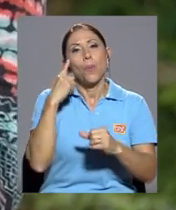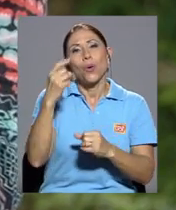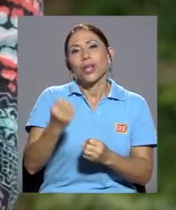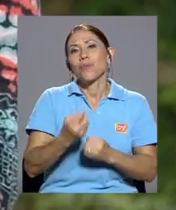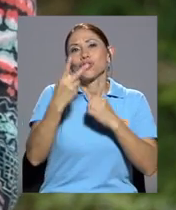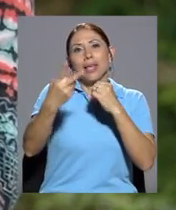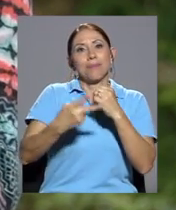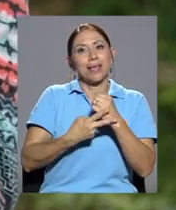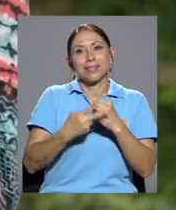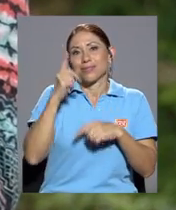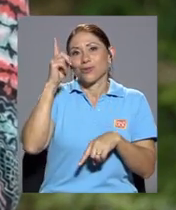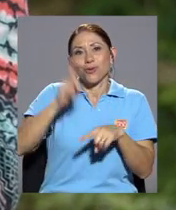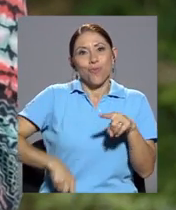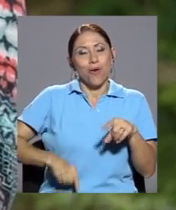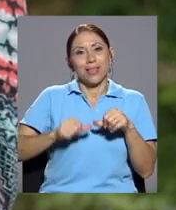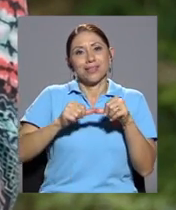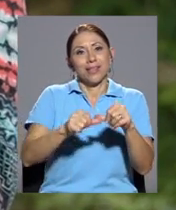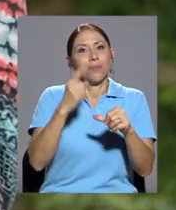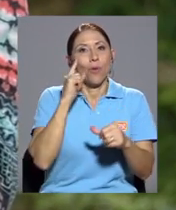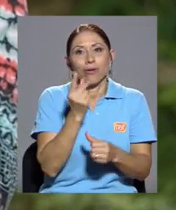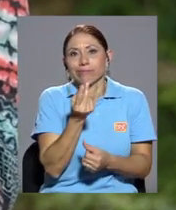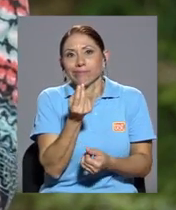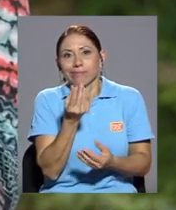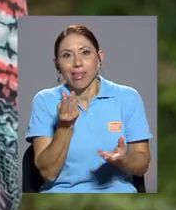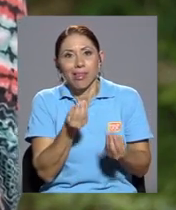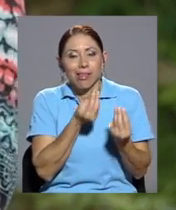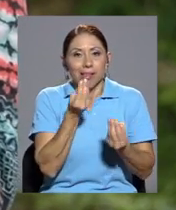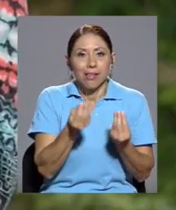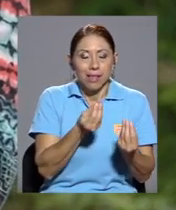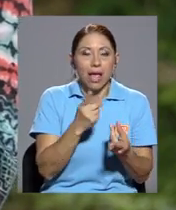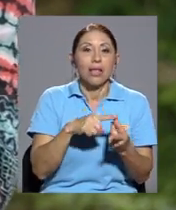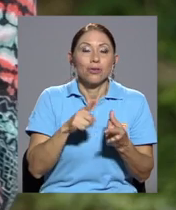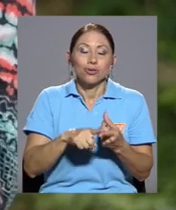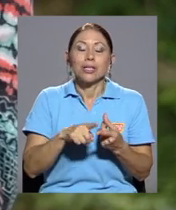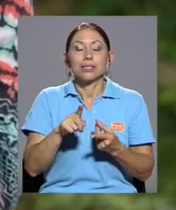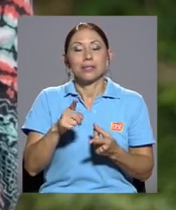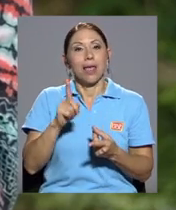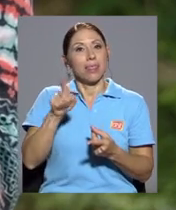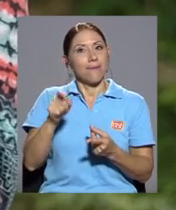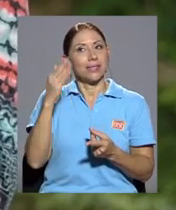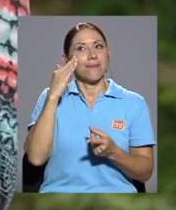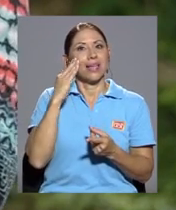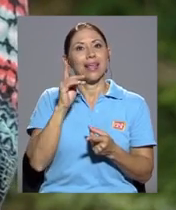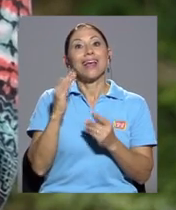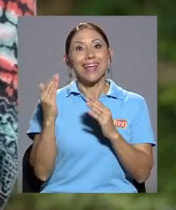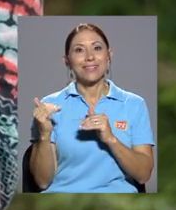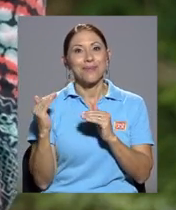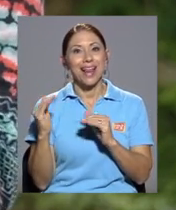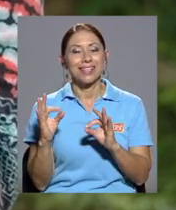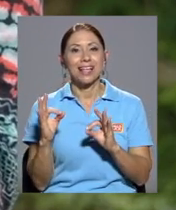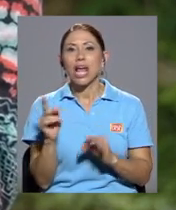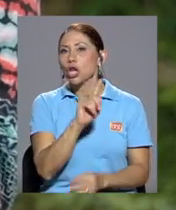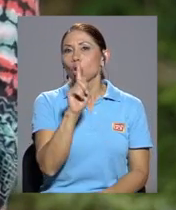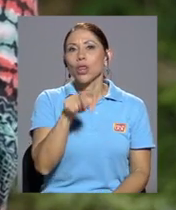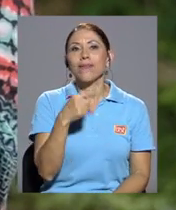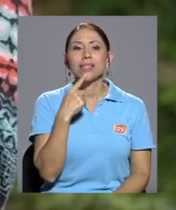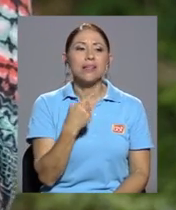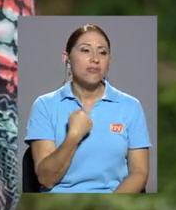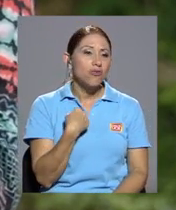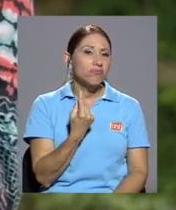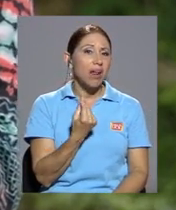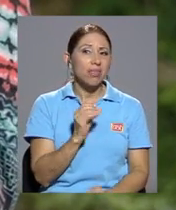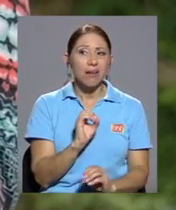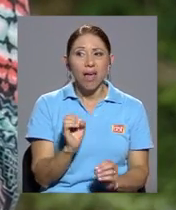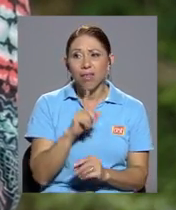económico no se puede entonces uno tiene que saber que hay hay una esperanza verdad no es sólo decir no no tengo plata no voy a poder terminar una